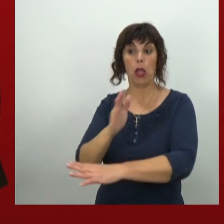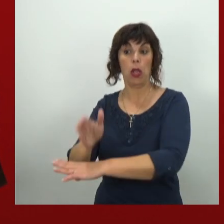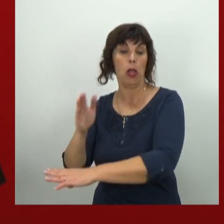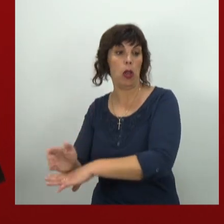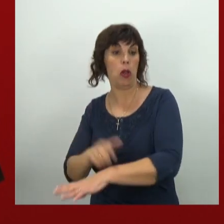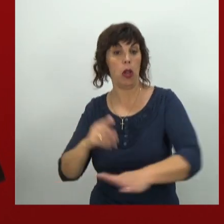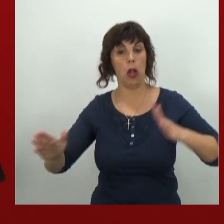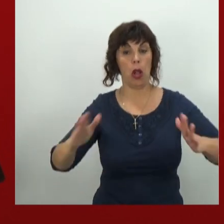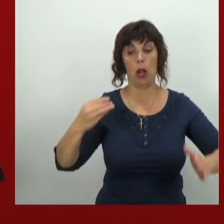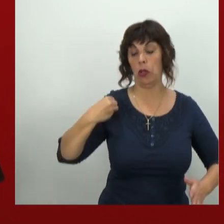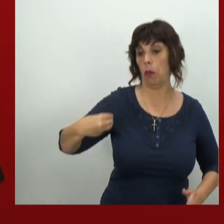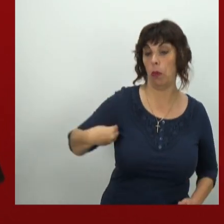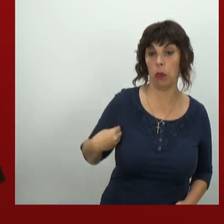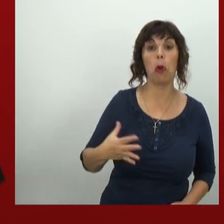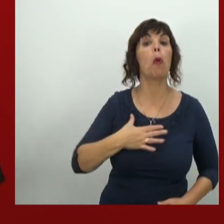es